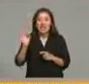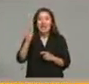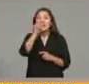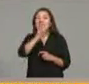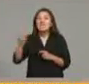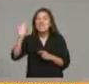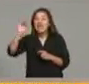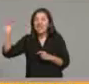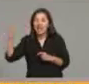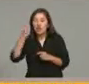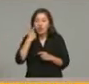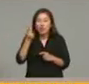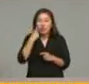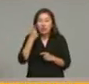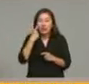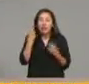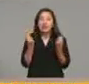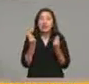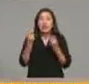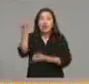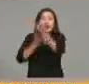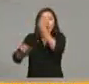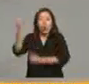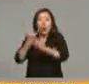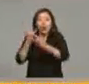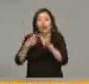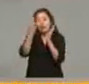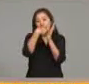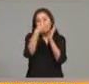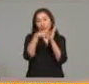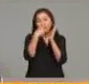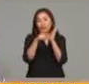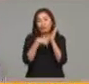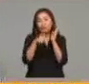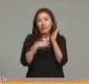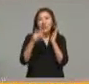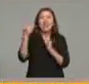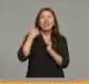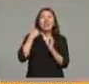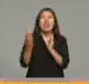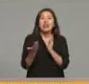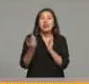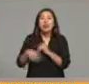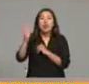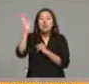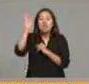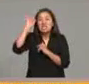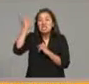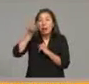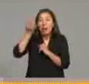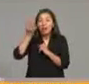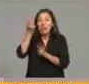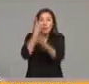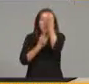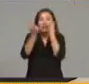de vida y tratar de ponerlas en un libro mezclando los saberes académicos con los saberes populares de cómo se hace para vivir